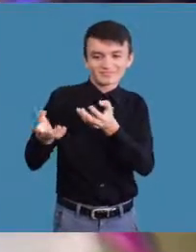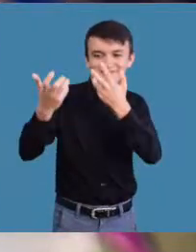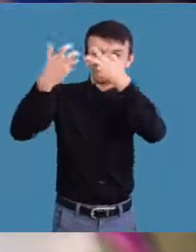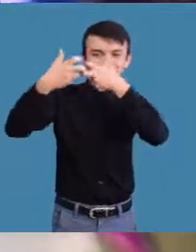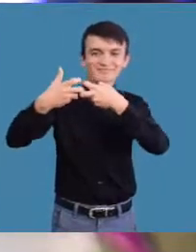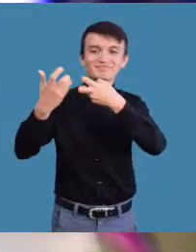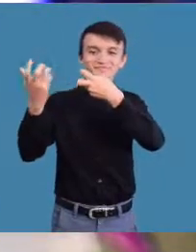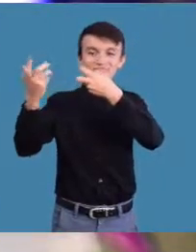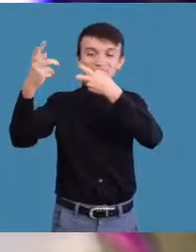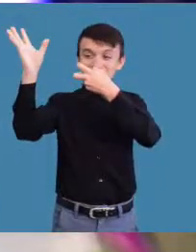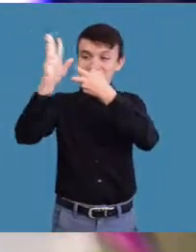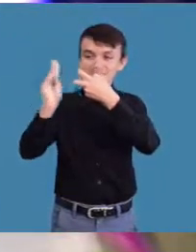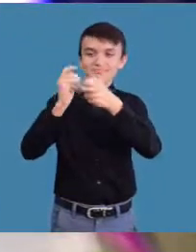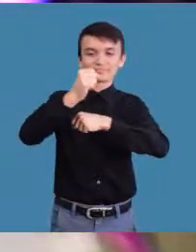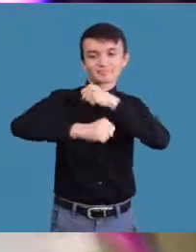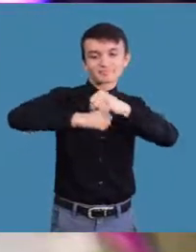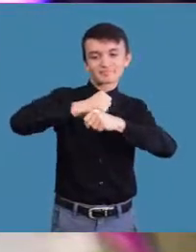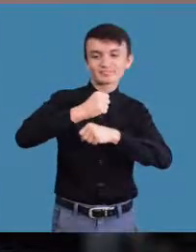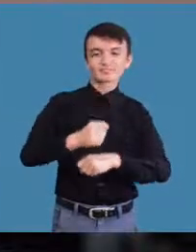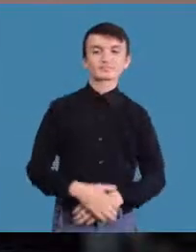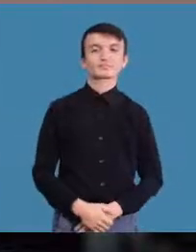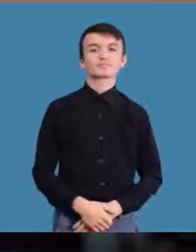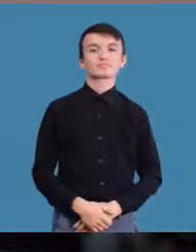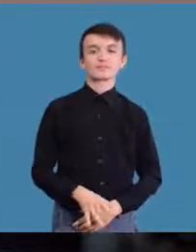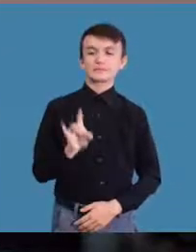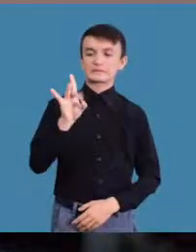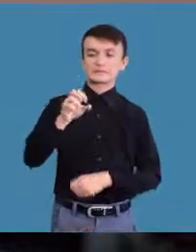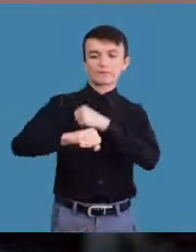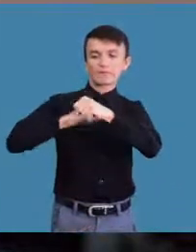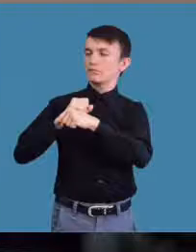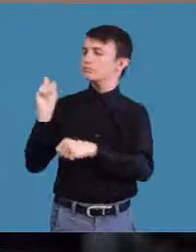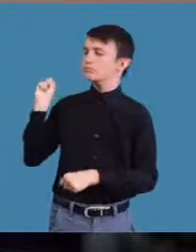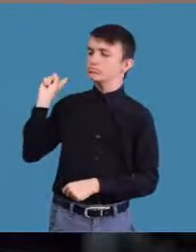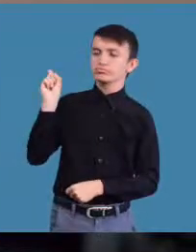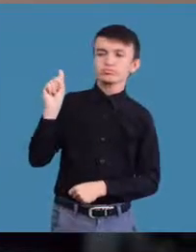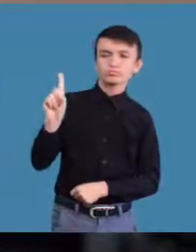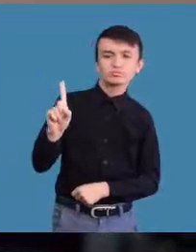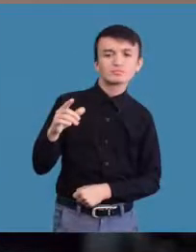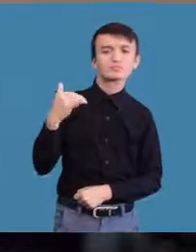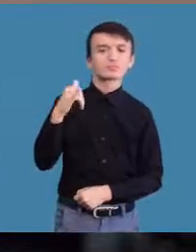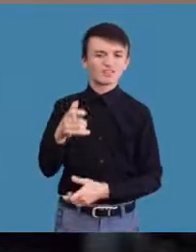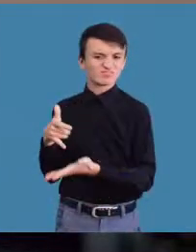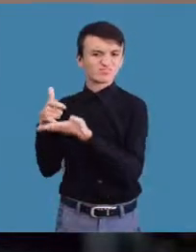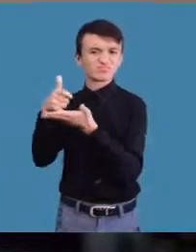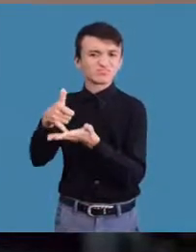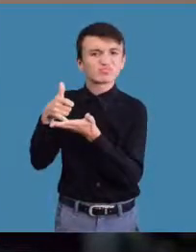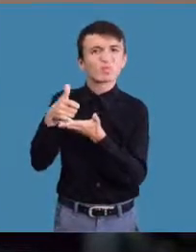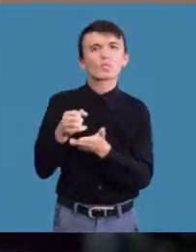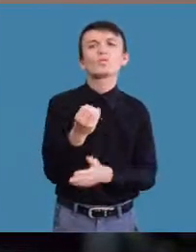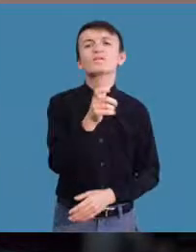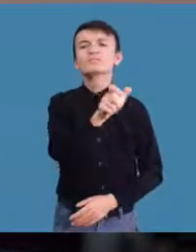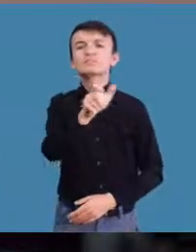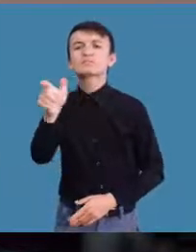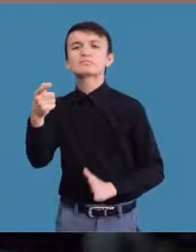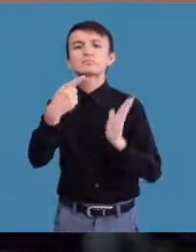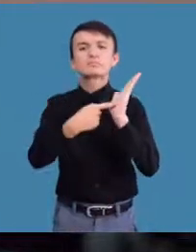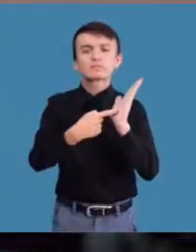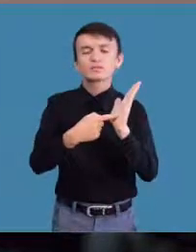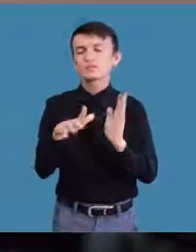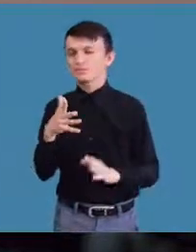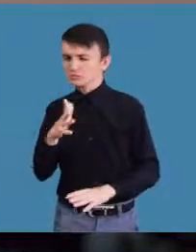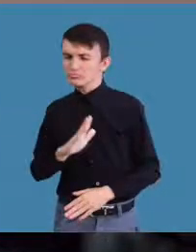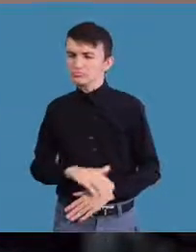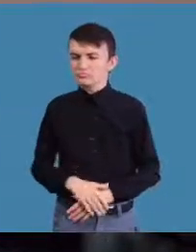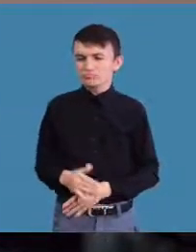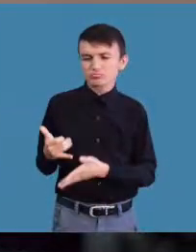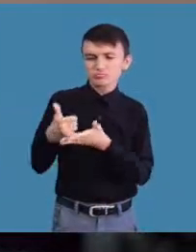la EDEC en nuestro centro comercial año tras año. Durante estos 15 años hemos premiado alrededor de 1,000